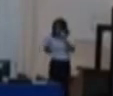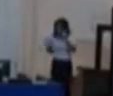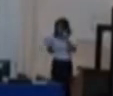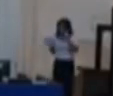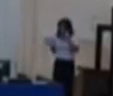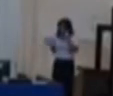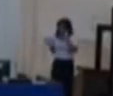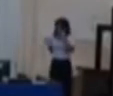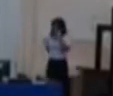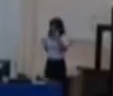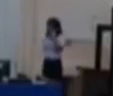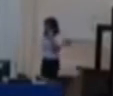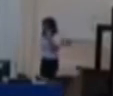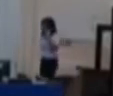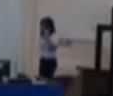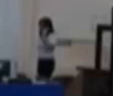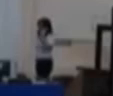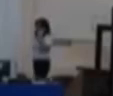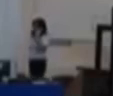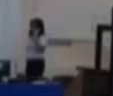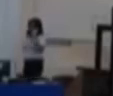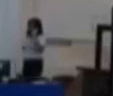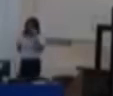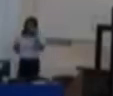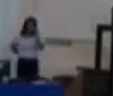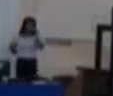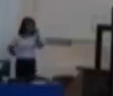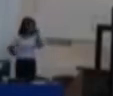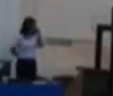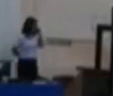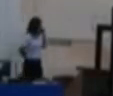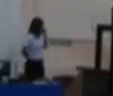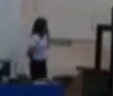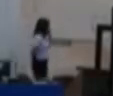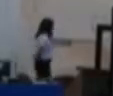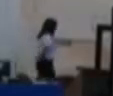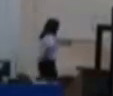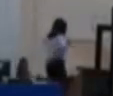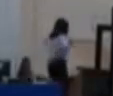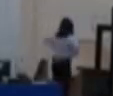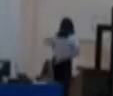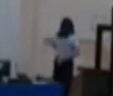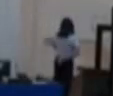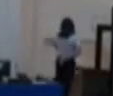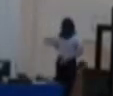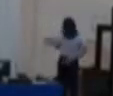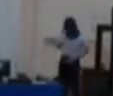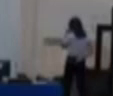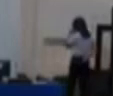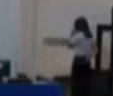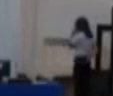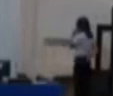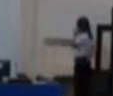Comisión para la Administración Sustentable de los Recursos Hídricos, con el registro número